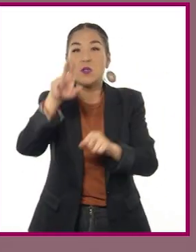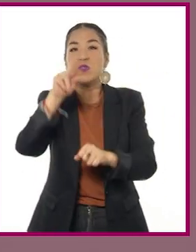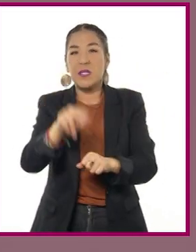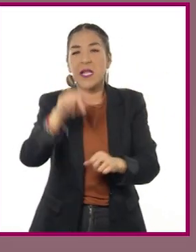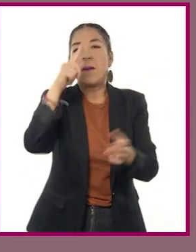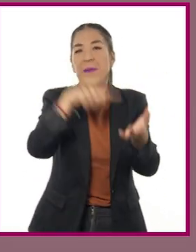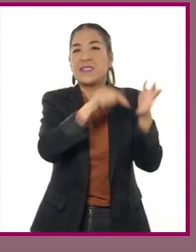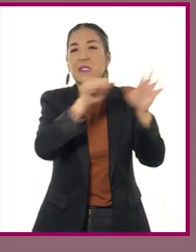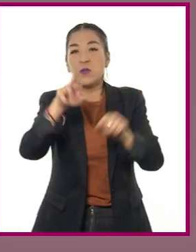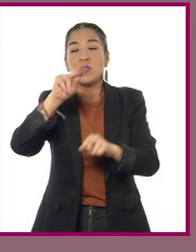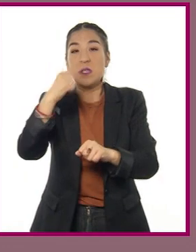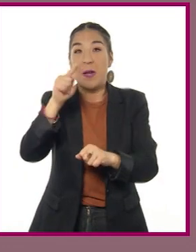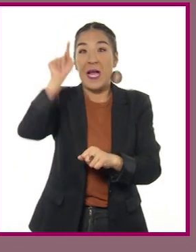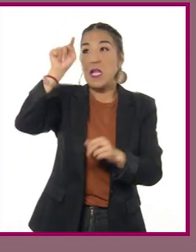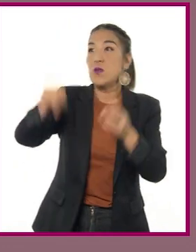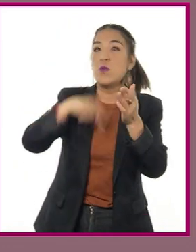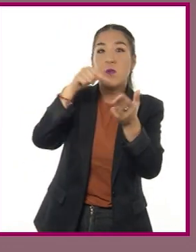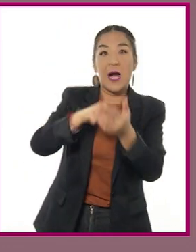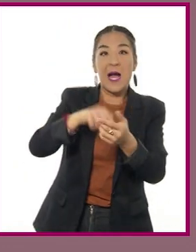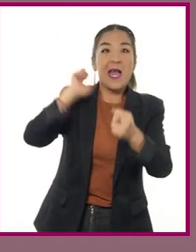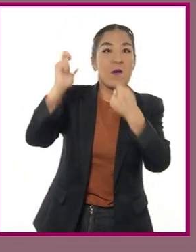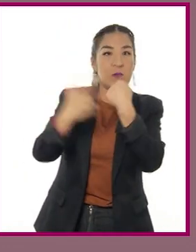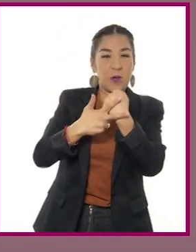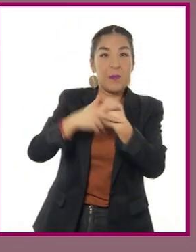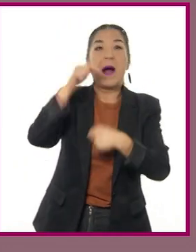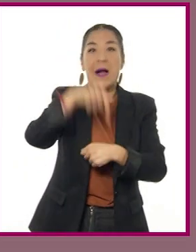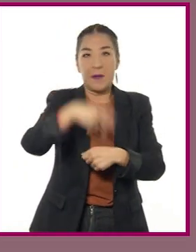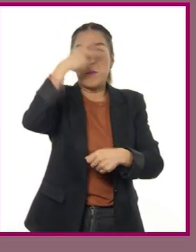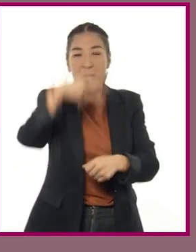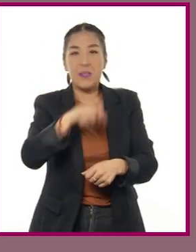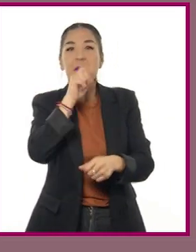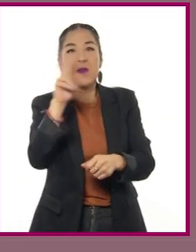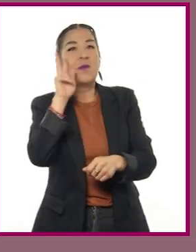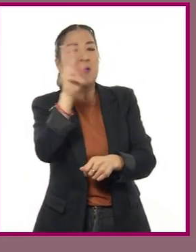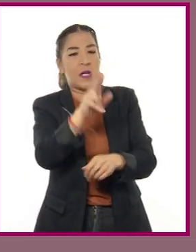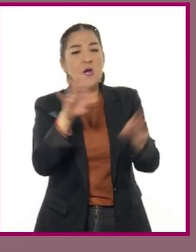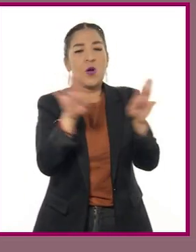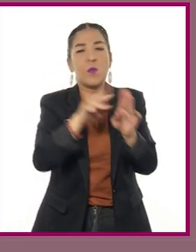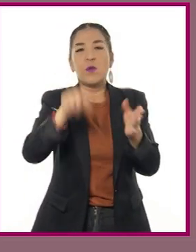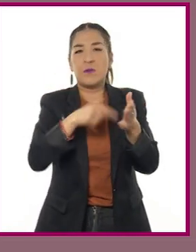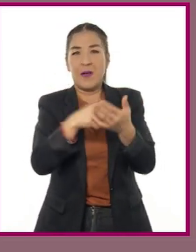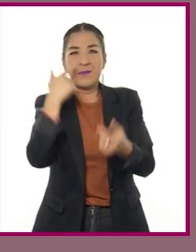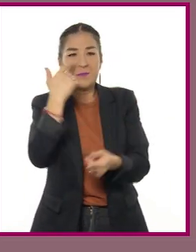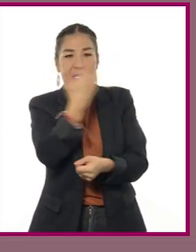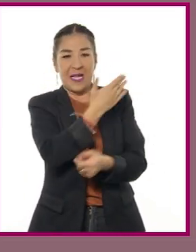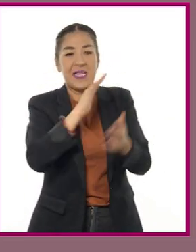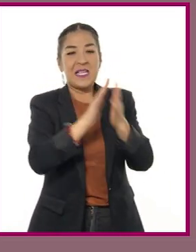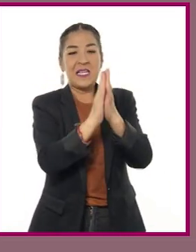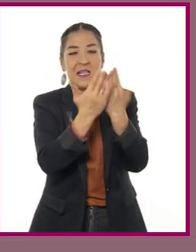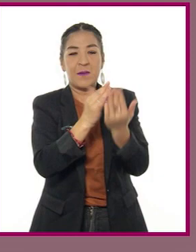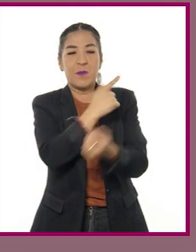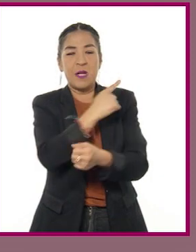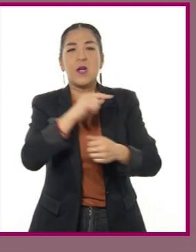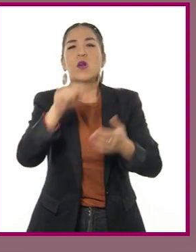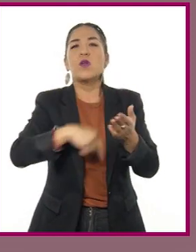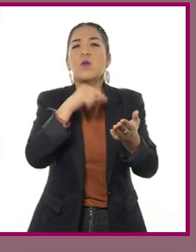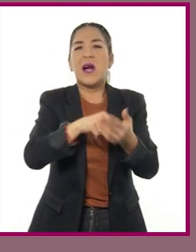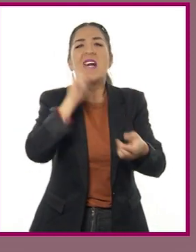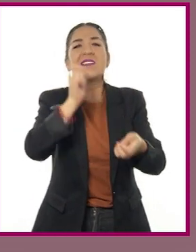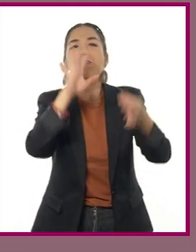1680-1681, que fue visto en Europa y en México. Él escribió un texto que se llama La Libra Astronómica y Filosófica, donde reporta ese